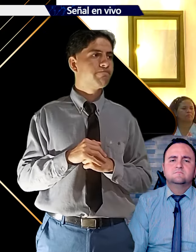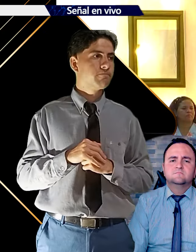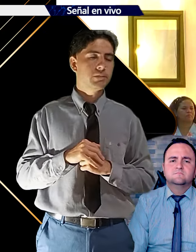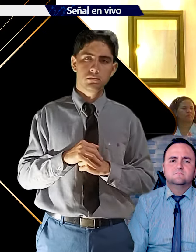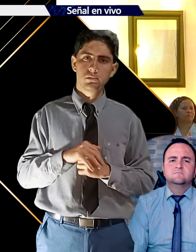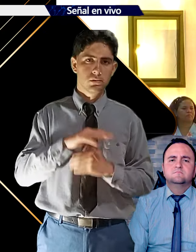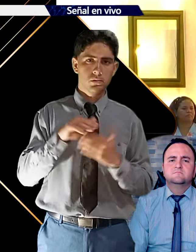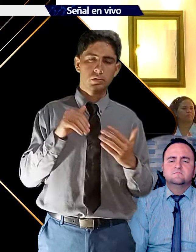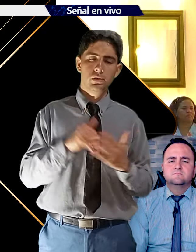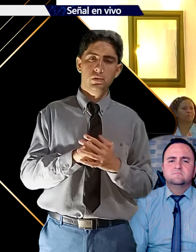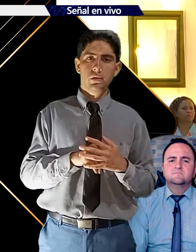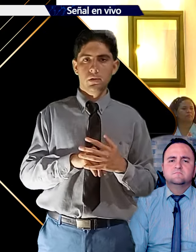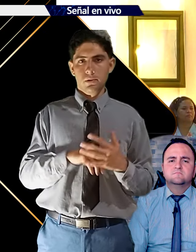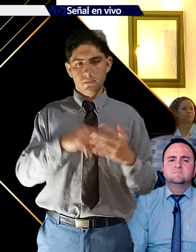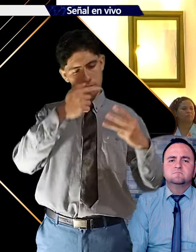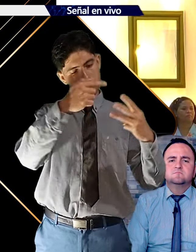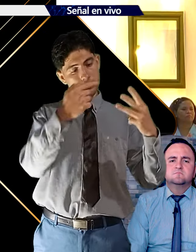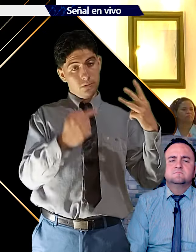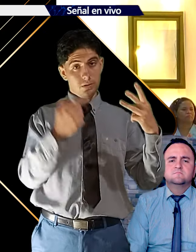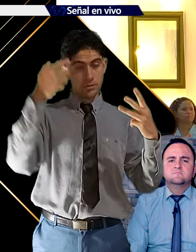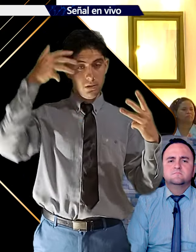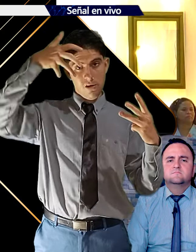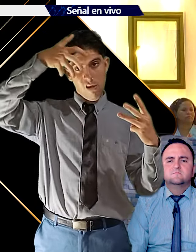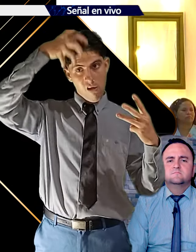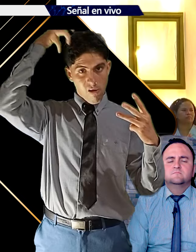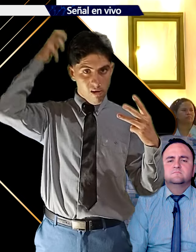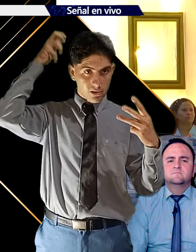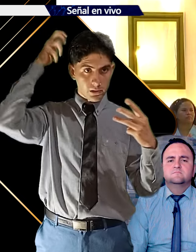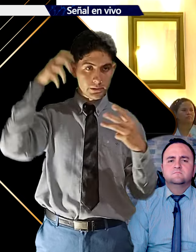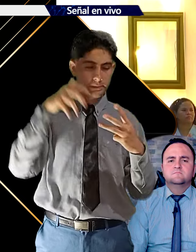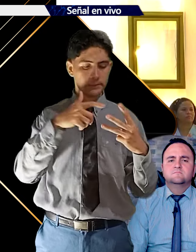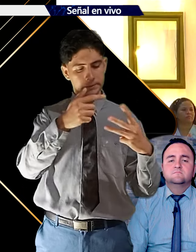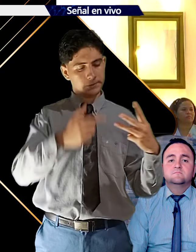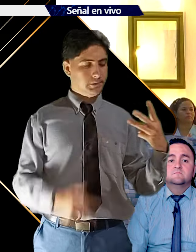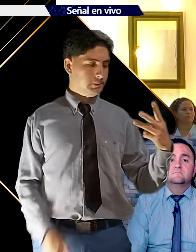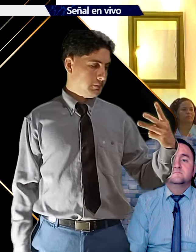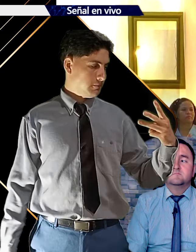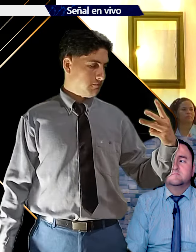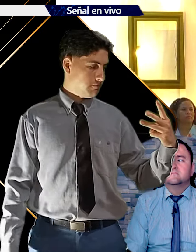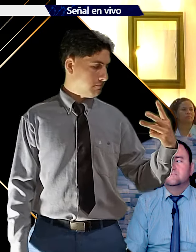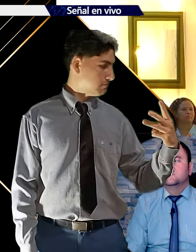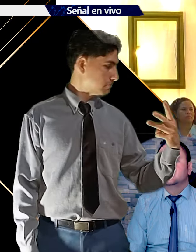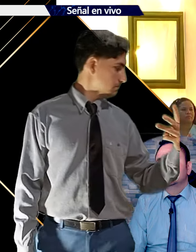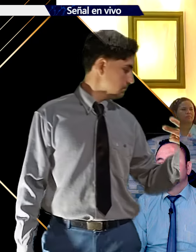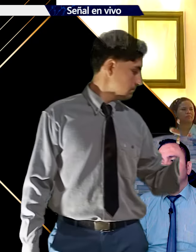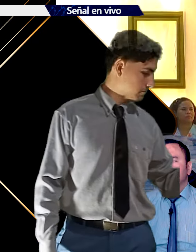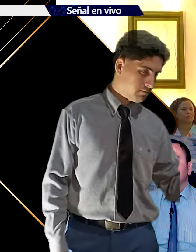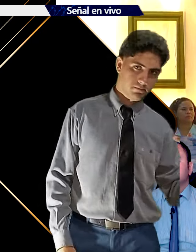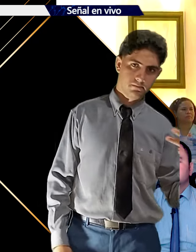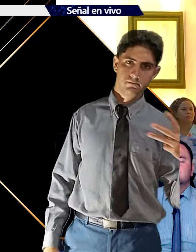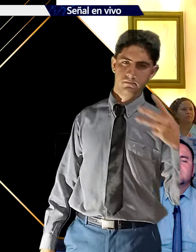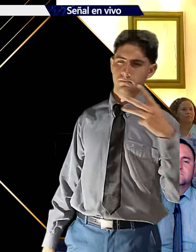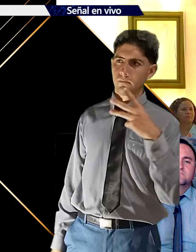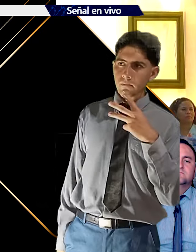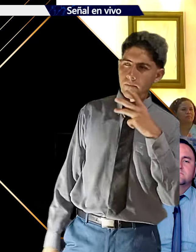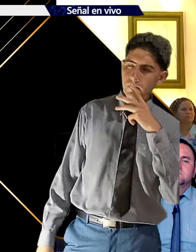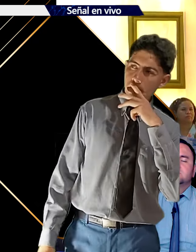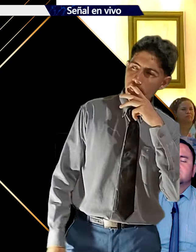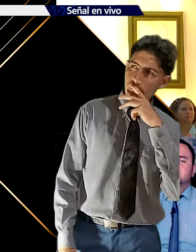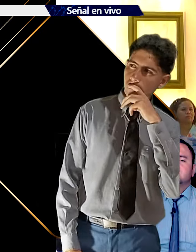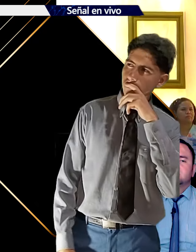estaba el mono, miquito que llamábamos, todos los animales. Pero aparecieron tres leones. Entonces se dice en